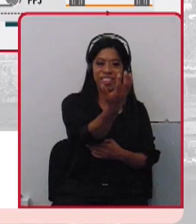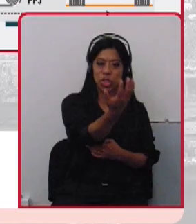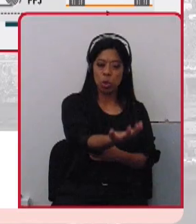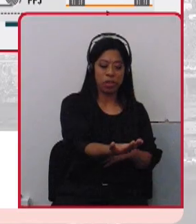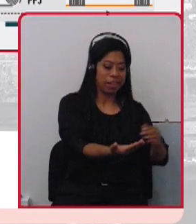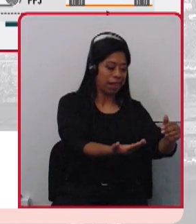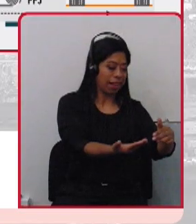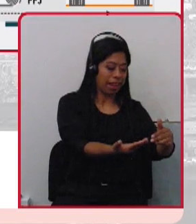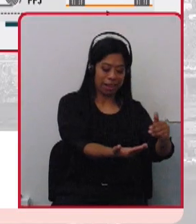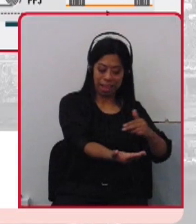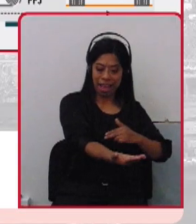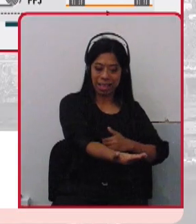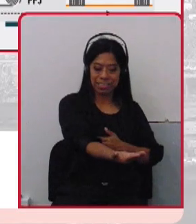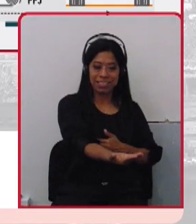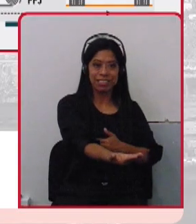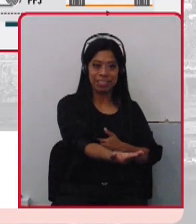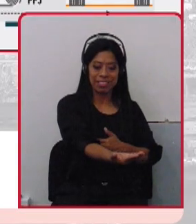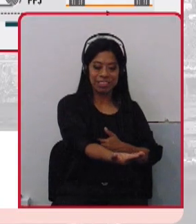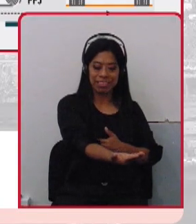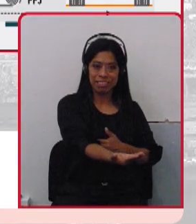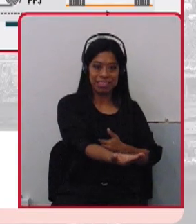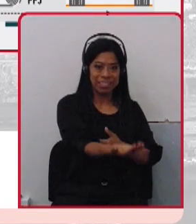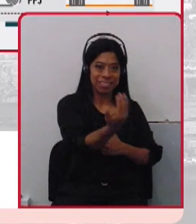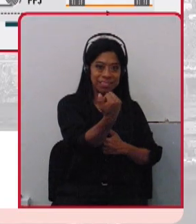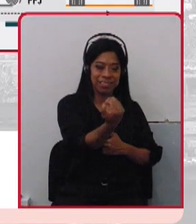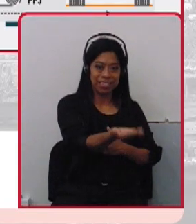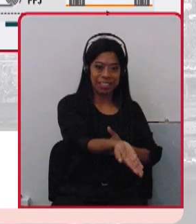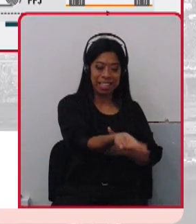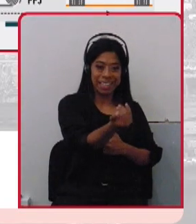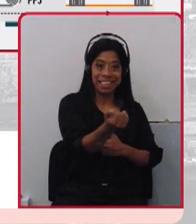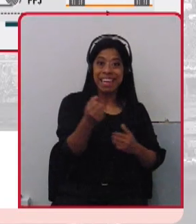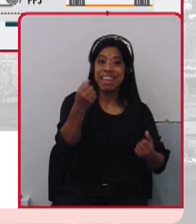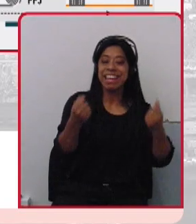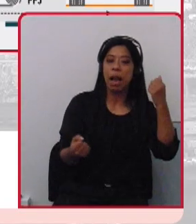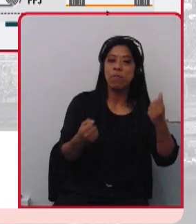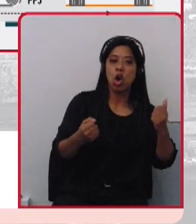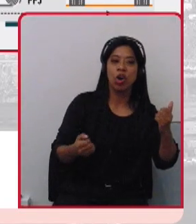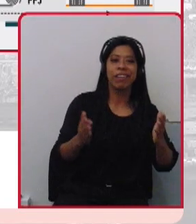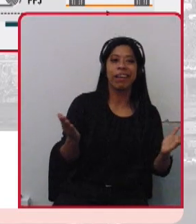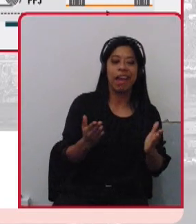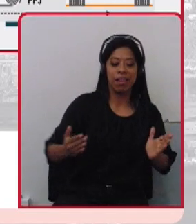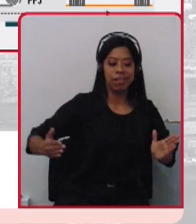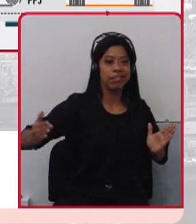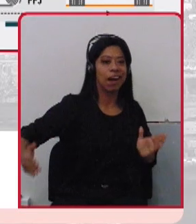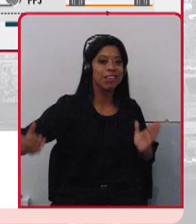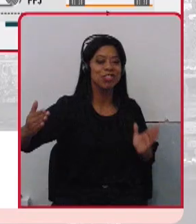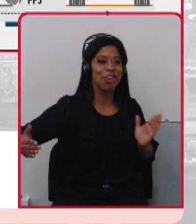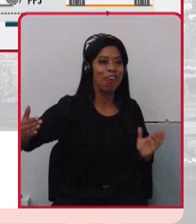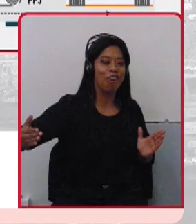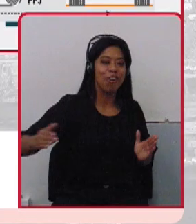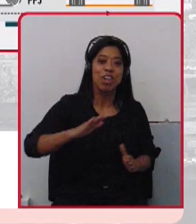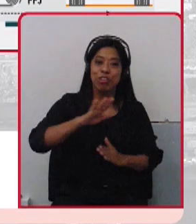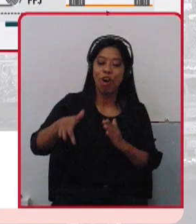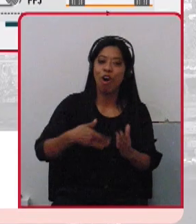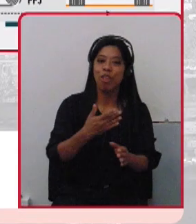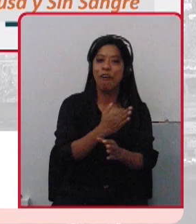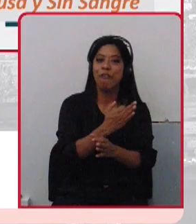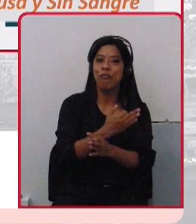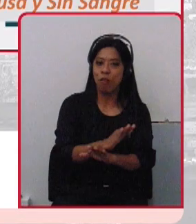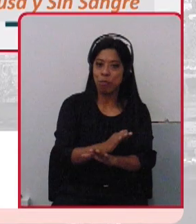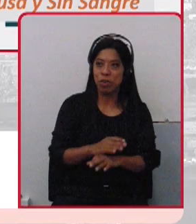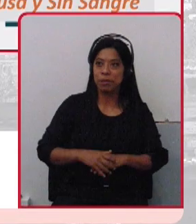de la carrilería hasta el cucharón y del camión su ancho. Y todo lo demás hace la fórmula.